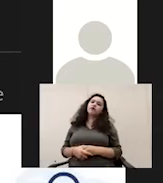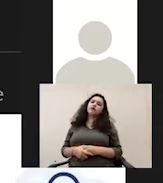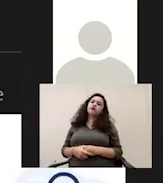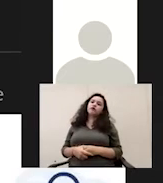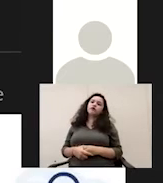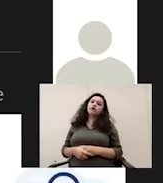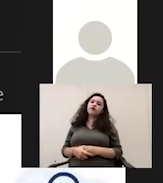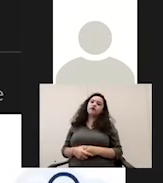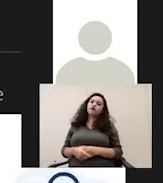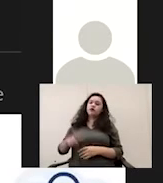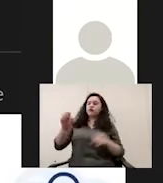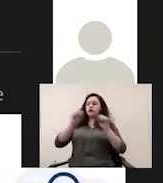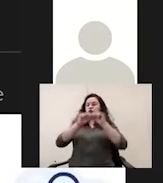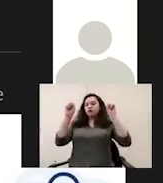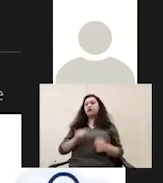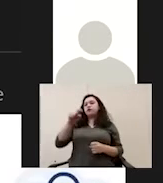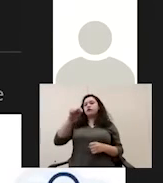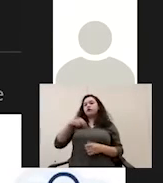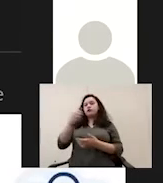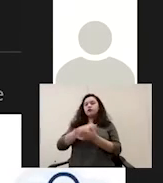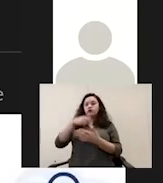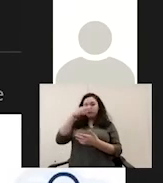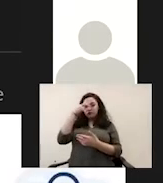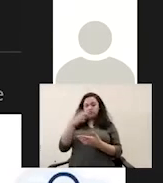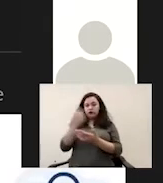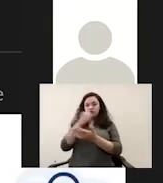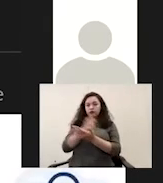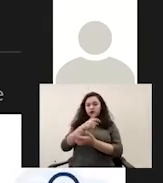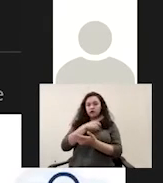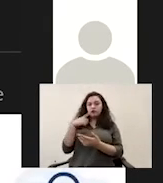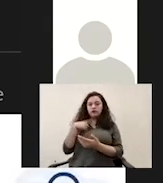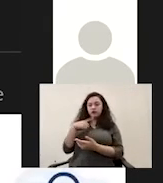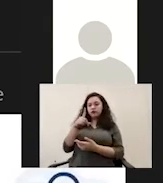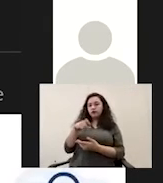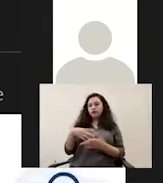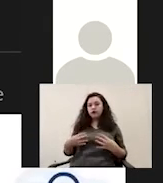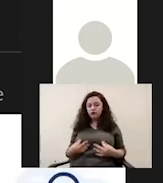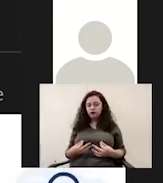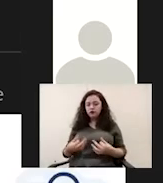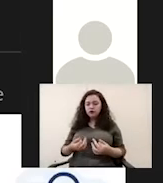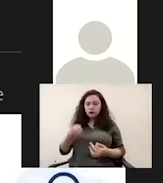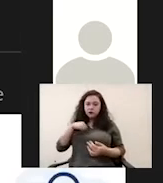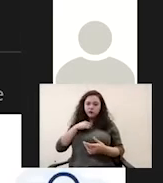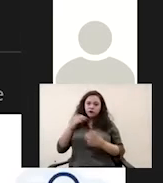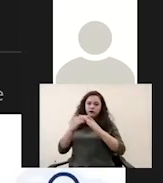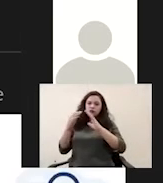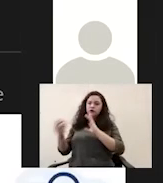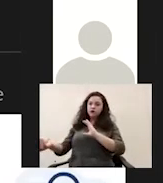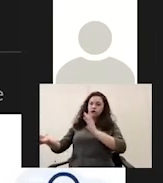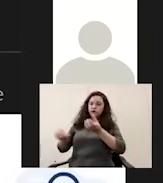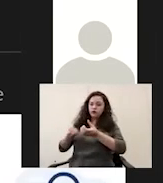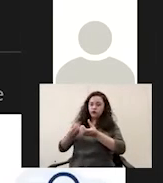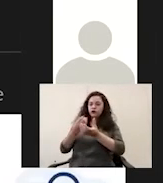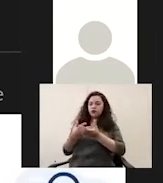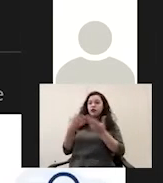o el sistema de aguas de la Ciudad de México tiene la obligación de mandar agua de calidad a nuestras casas. Sin embargo, pues todos sabemos que